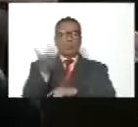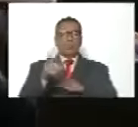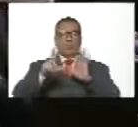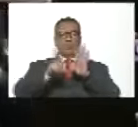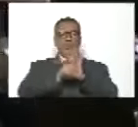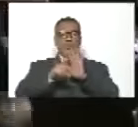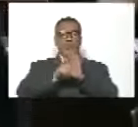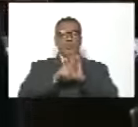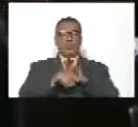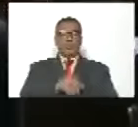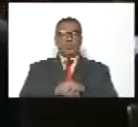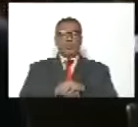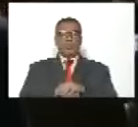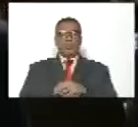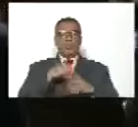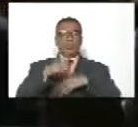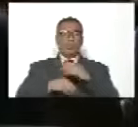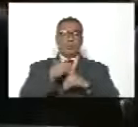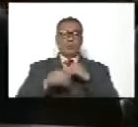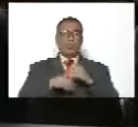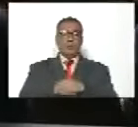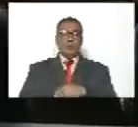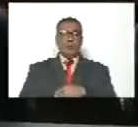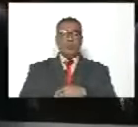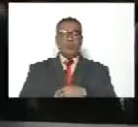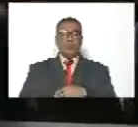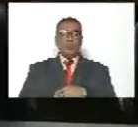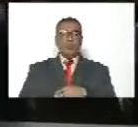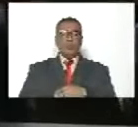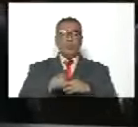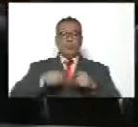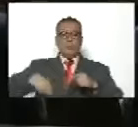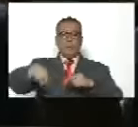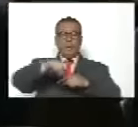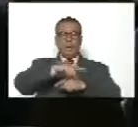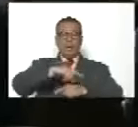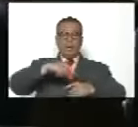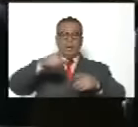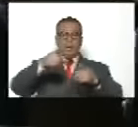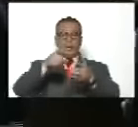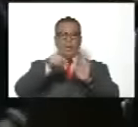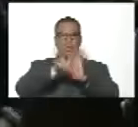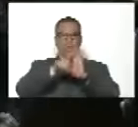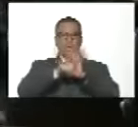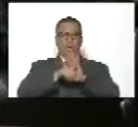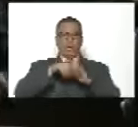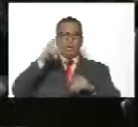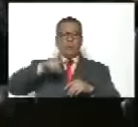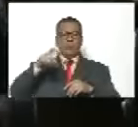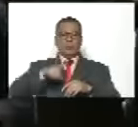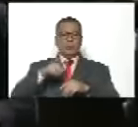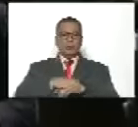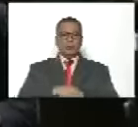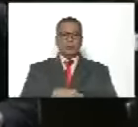ley que establece un marco jurídico necesario,